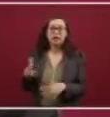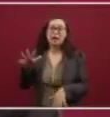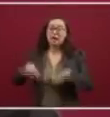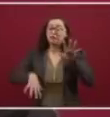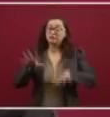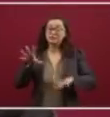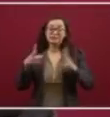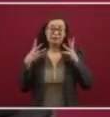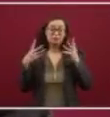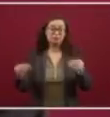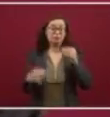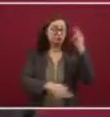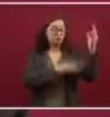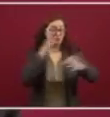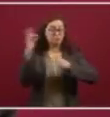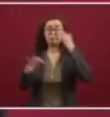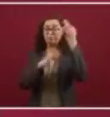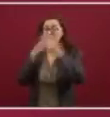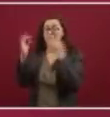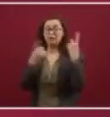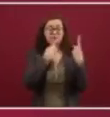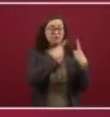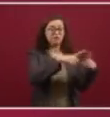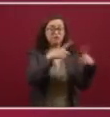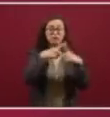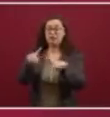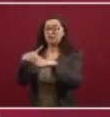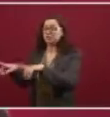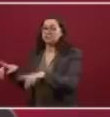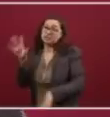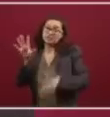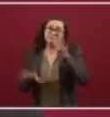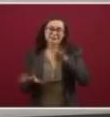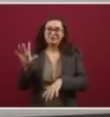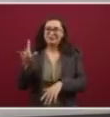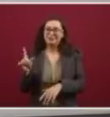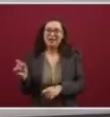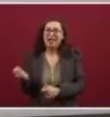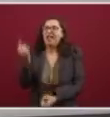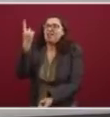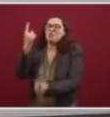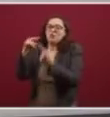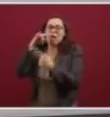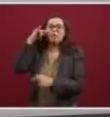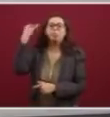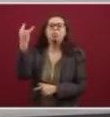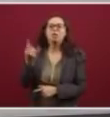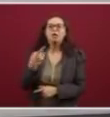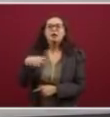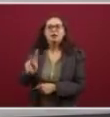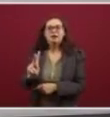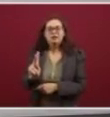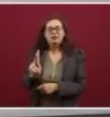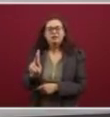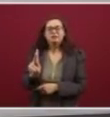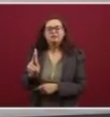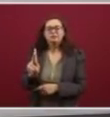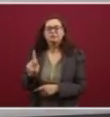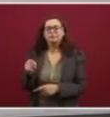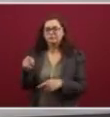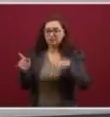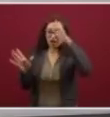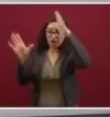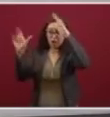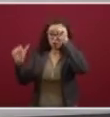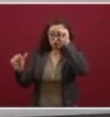noticias que no se advierte, pero es el